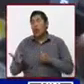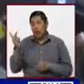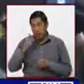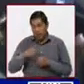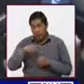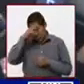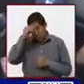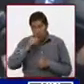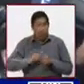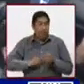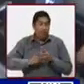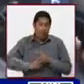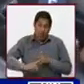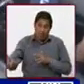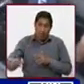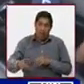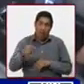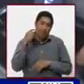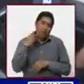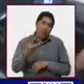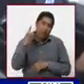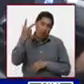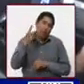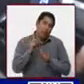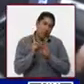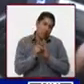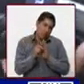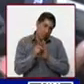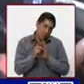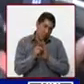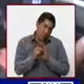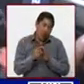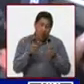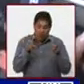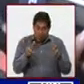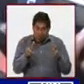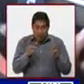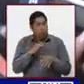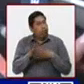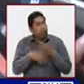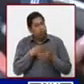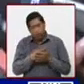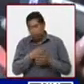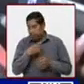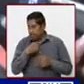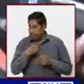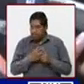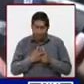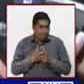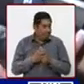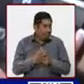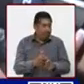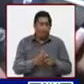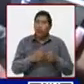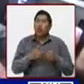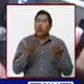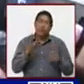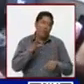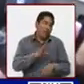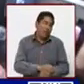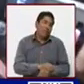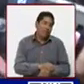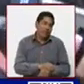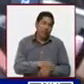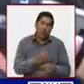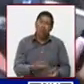El sujeto se ha dado a la fuga por el lapso de 2 o 3 minutos y tenemos las imágenes de toda la persecución, tenemos la imagen de la aprehensión y